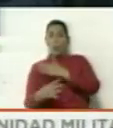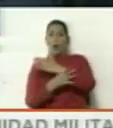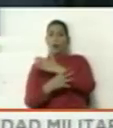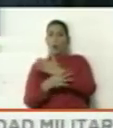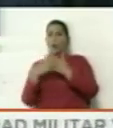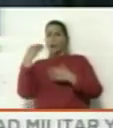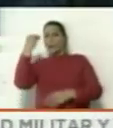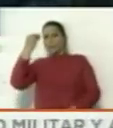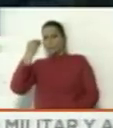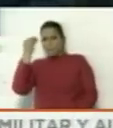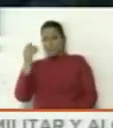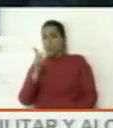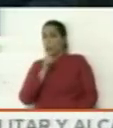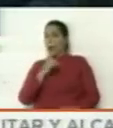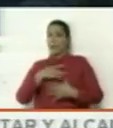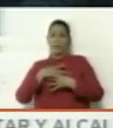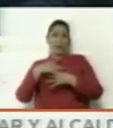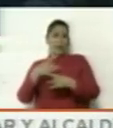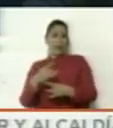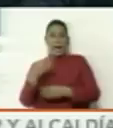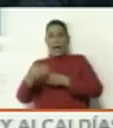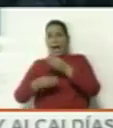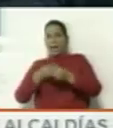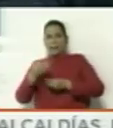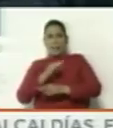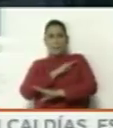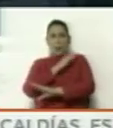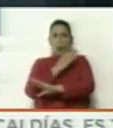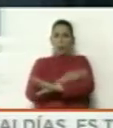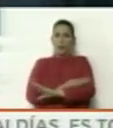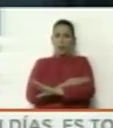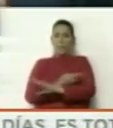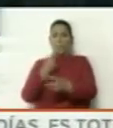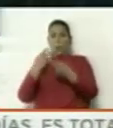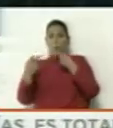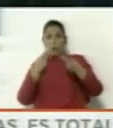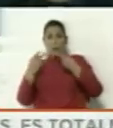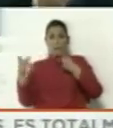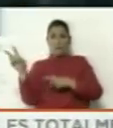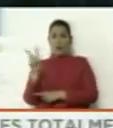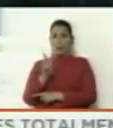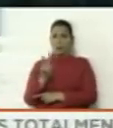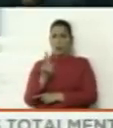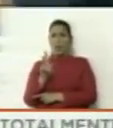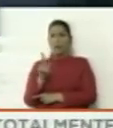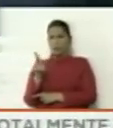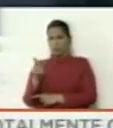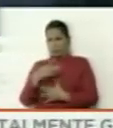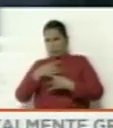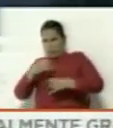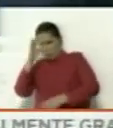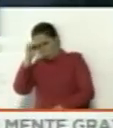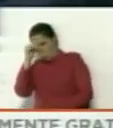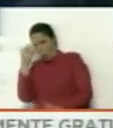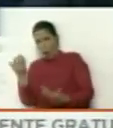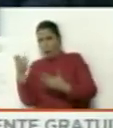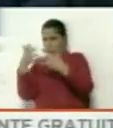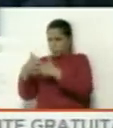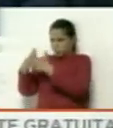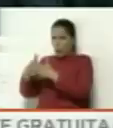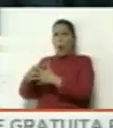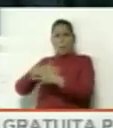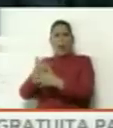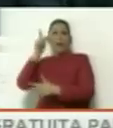tiene ni siquiera interés en hacerse con el poder político en Venezuela. El interés lo tiene Donald Trump, lo tienen los gringos, lo puede tener